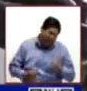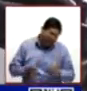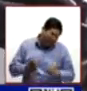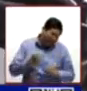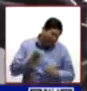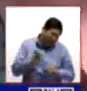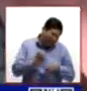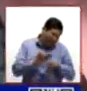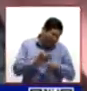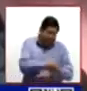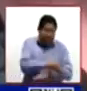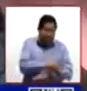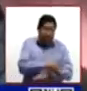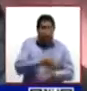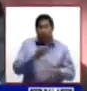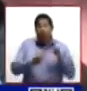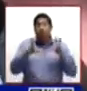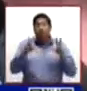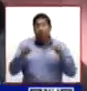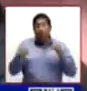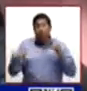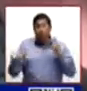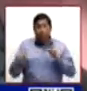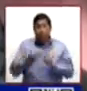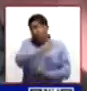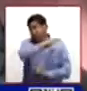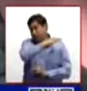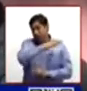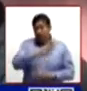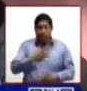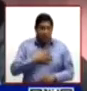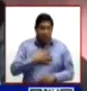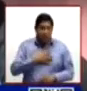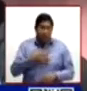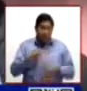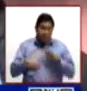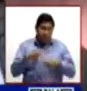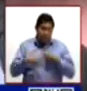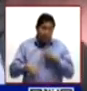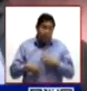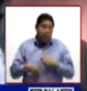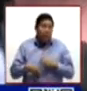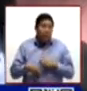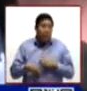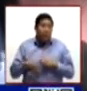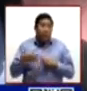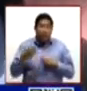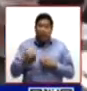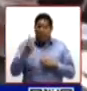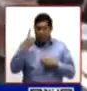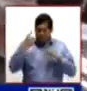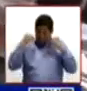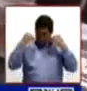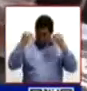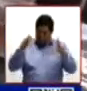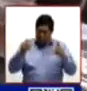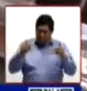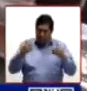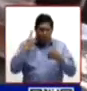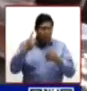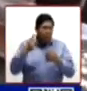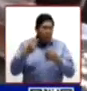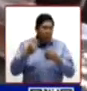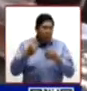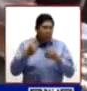calle, porque si no hubiese, seguramente tal vez estado más complicado el tema. Había un minibús, era una